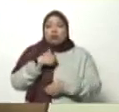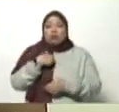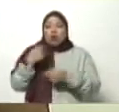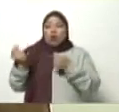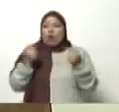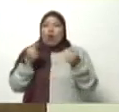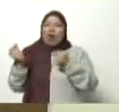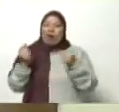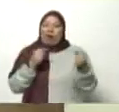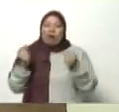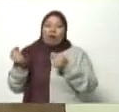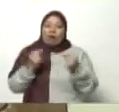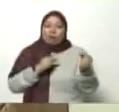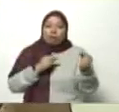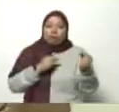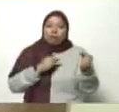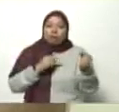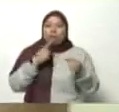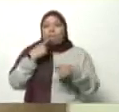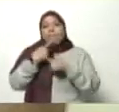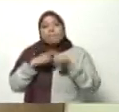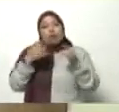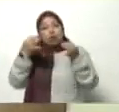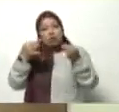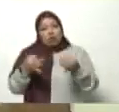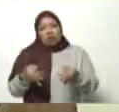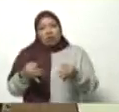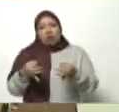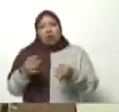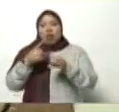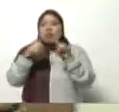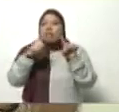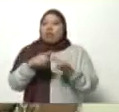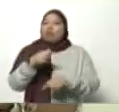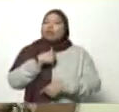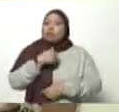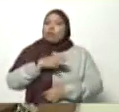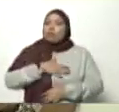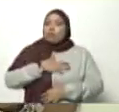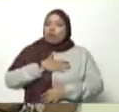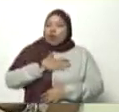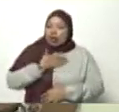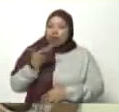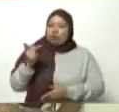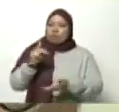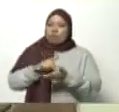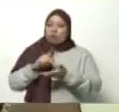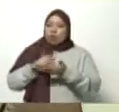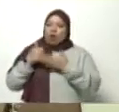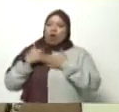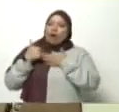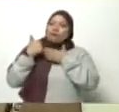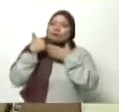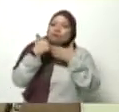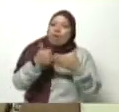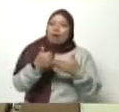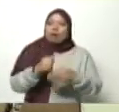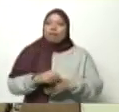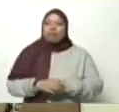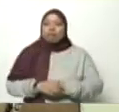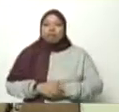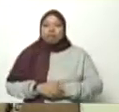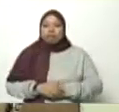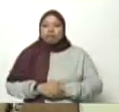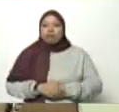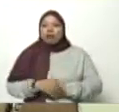mediador, de verdad, ¿no? yo varias veces lo he dicho, yo puedo participar y ayudarlos ahí